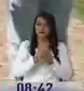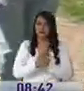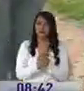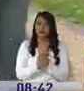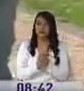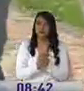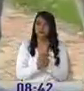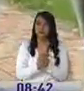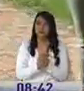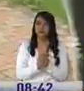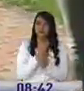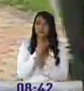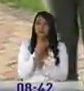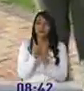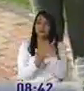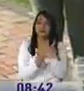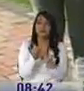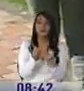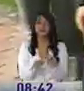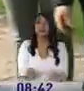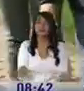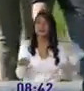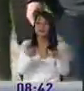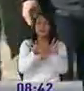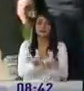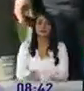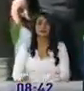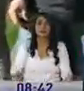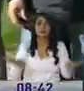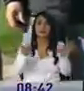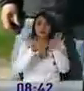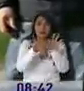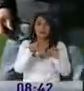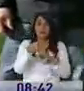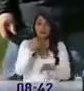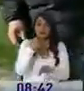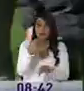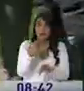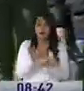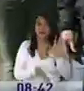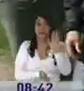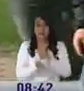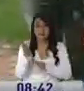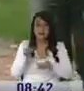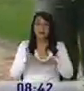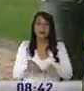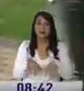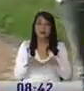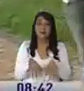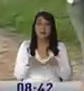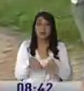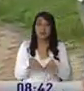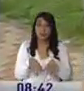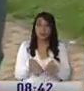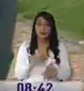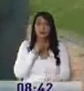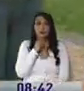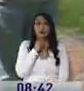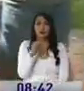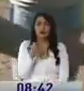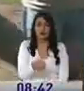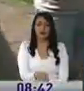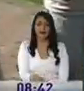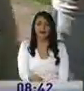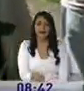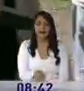colaboración ciudadana es tan necesaria la ciudadanía dice que si van a salir con sus animalitos Obviamente con una Correa necesaria y no los